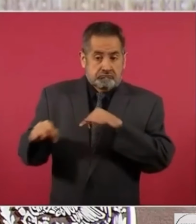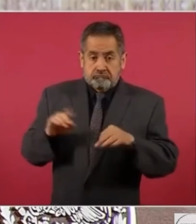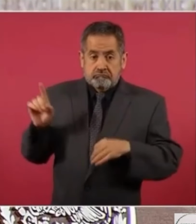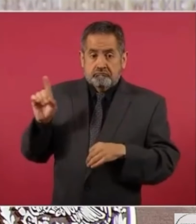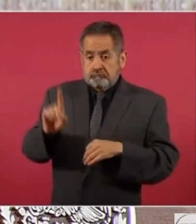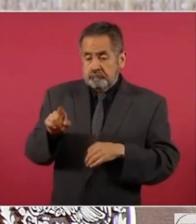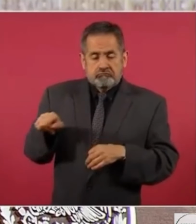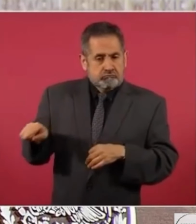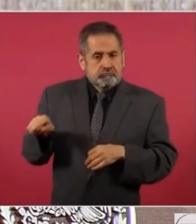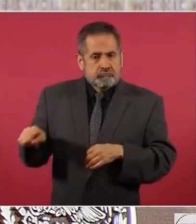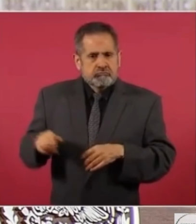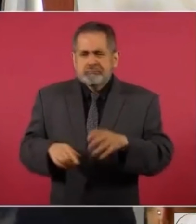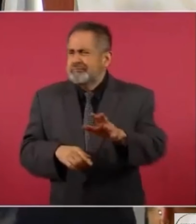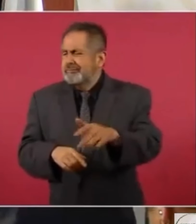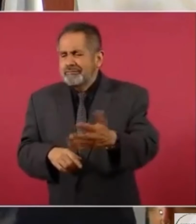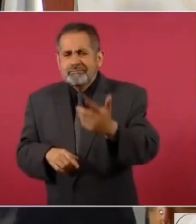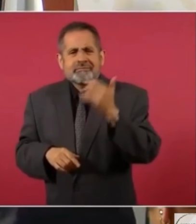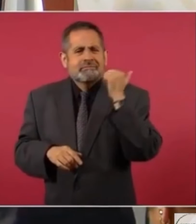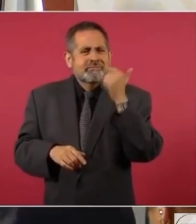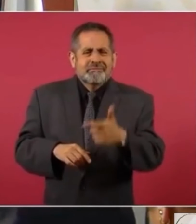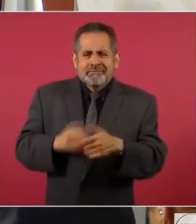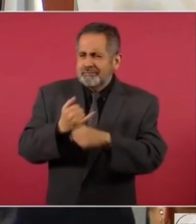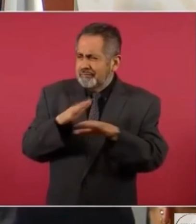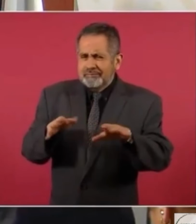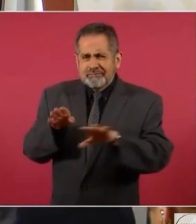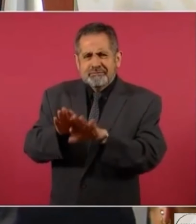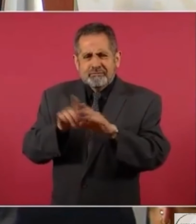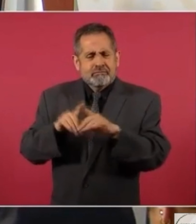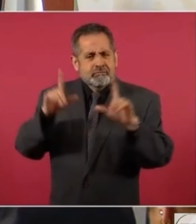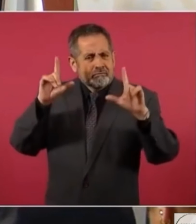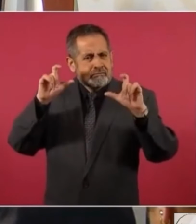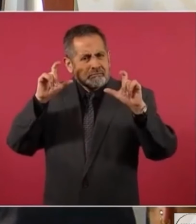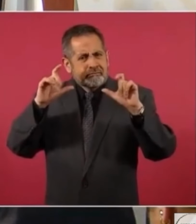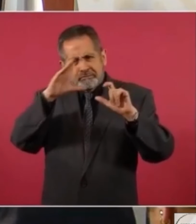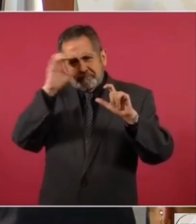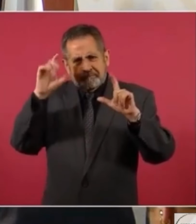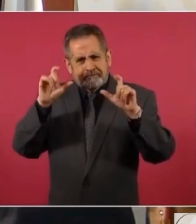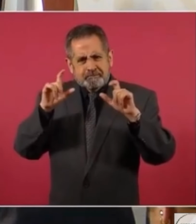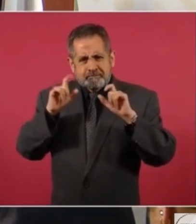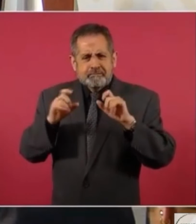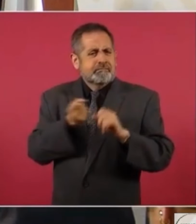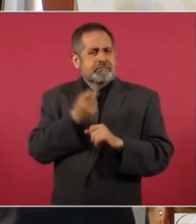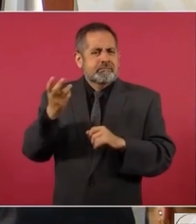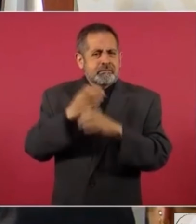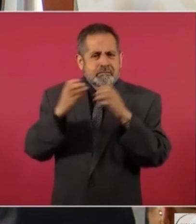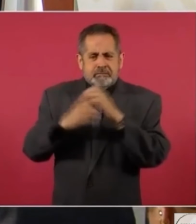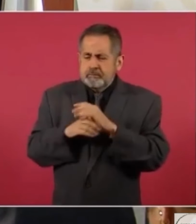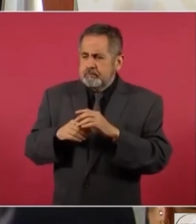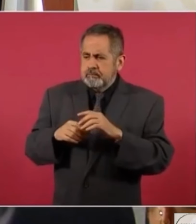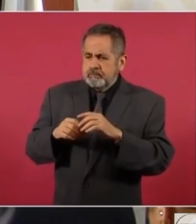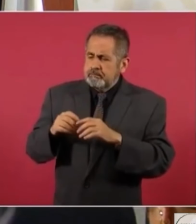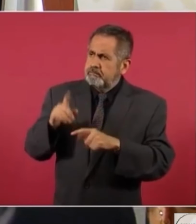Lina. ¿No tienes alguna información fotográfica de recuperaciones de piezas?